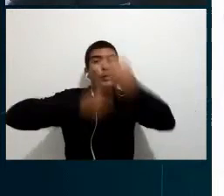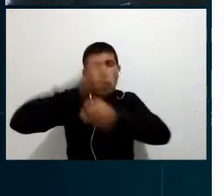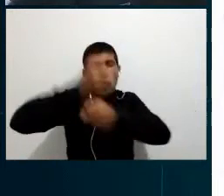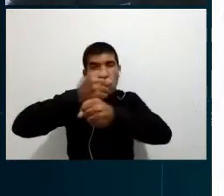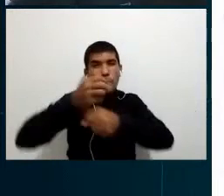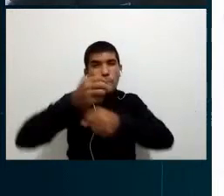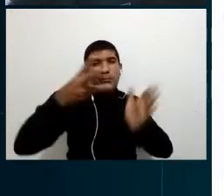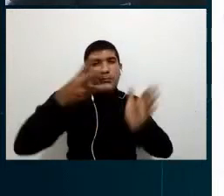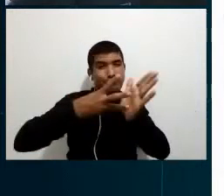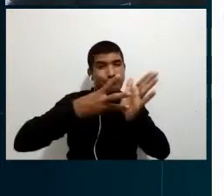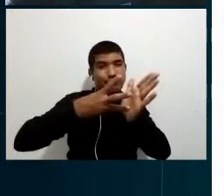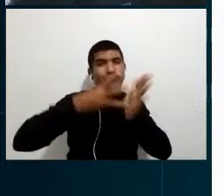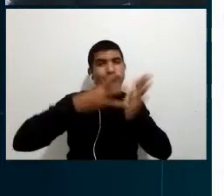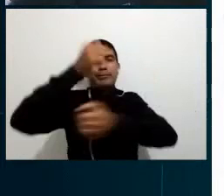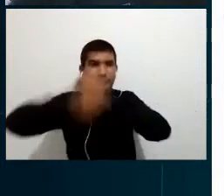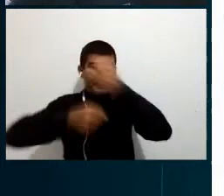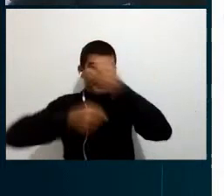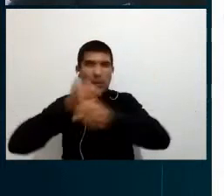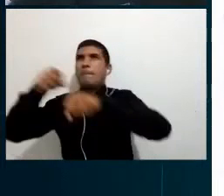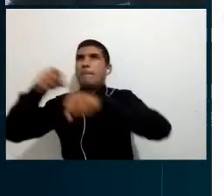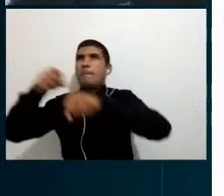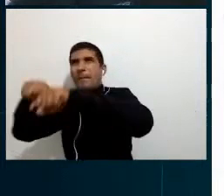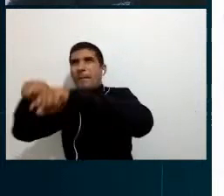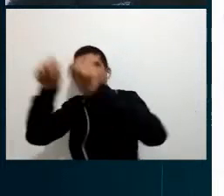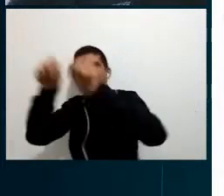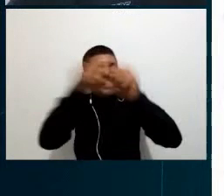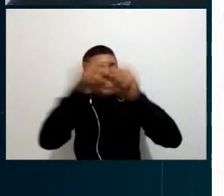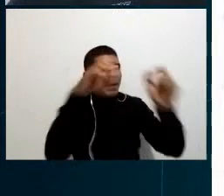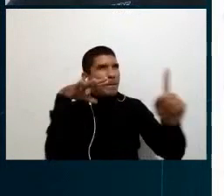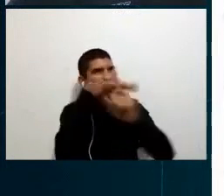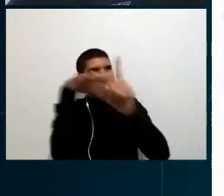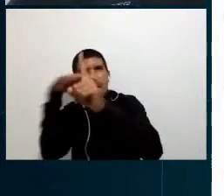gas pues es altamente